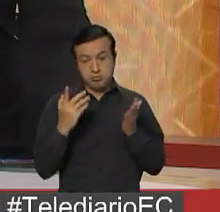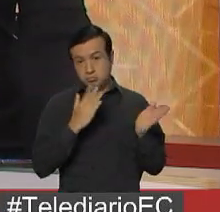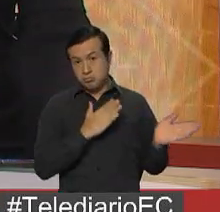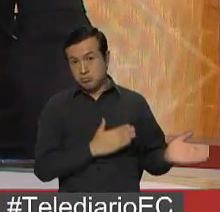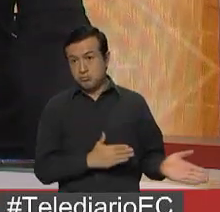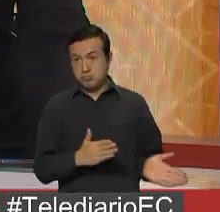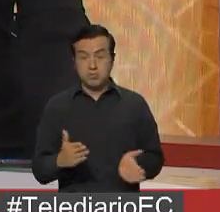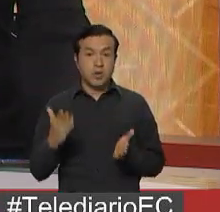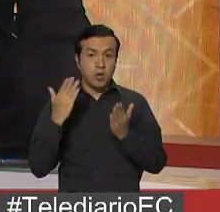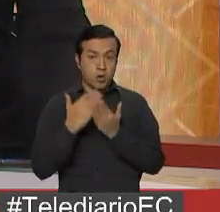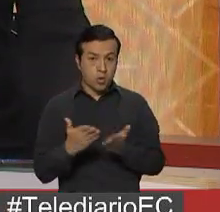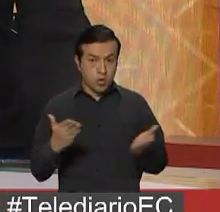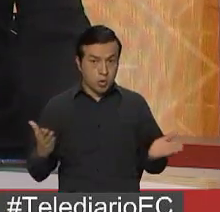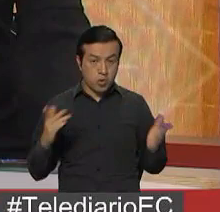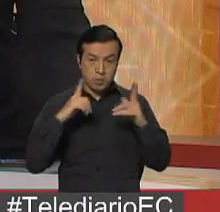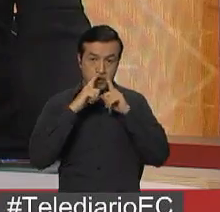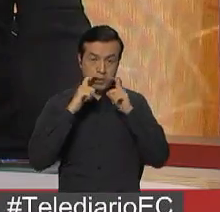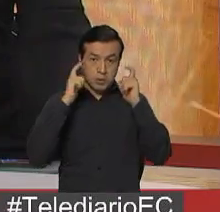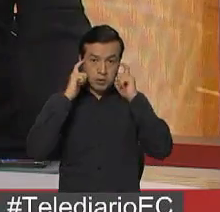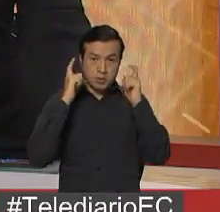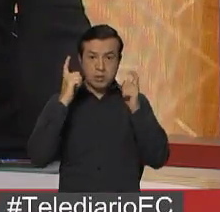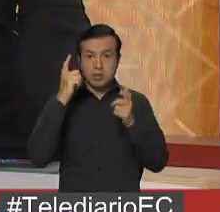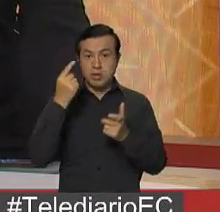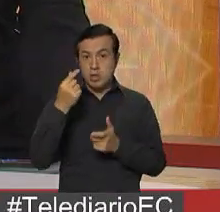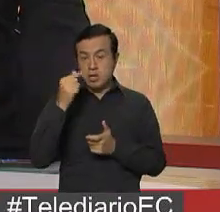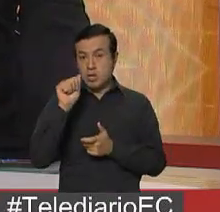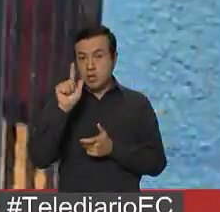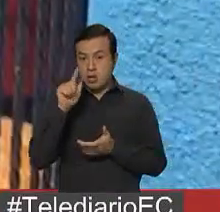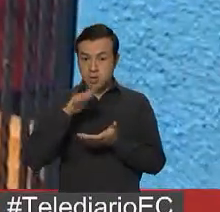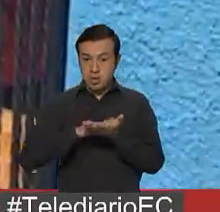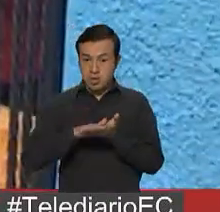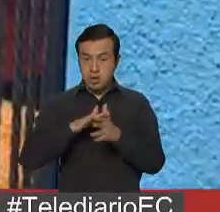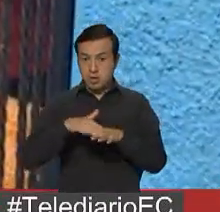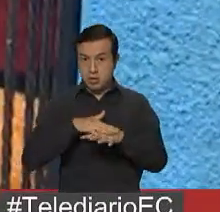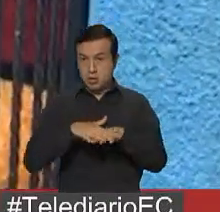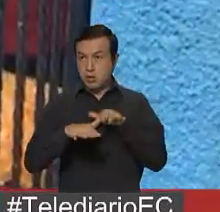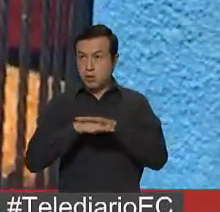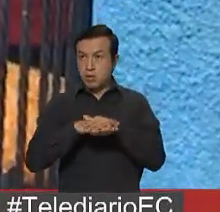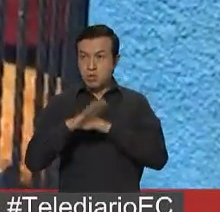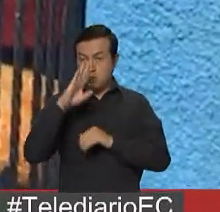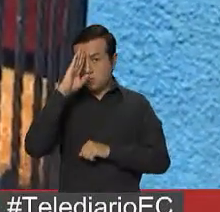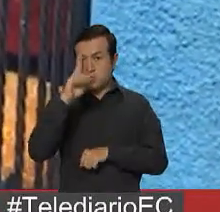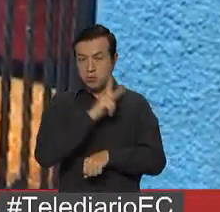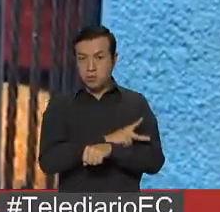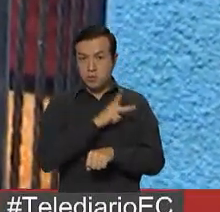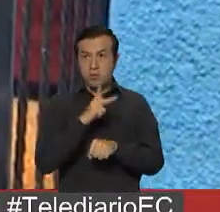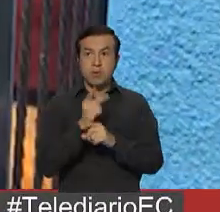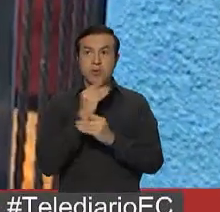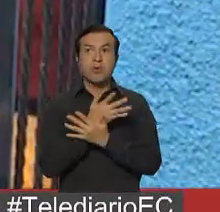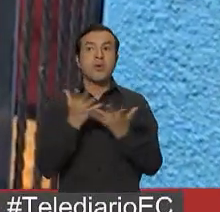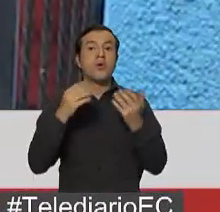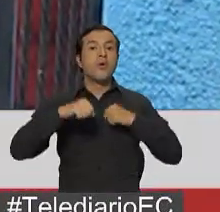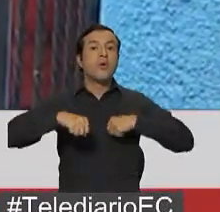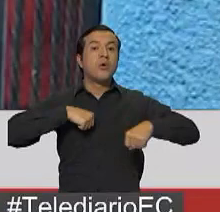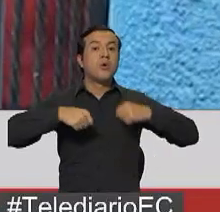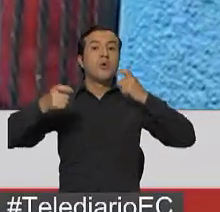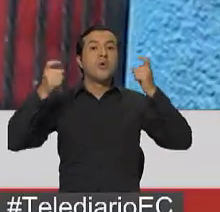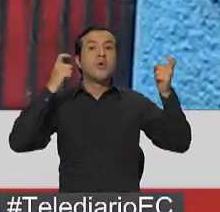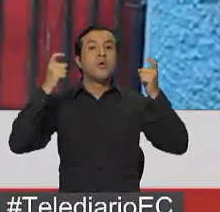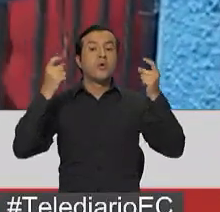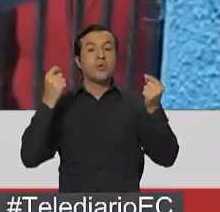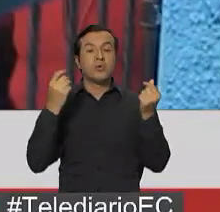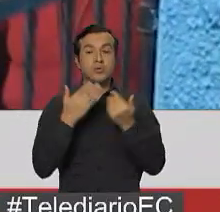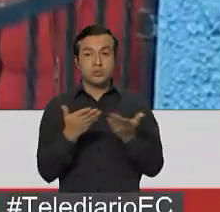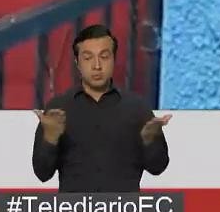de productos como mascarillas y alcohol la intendencia de policía de pichincha realizó operativos de control de los